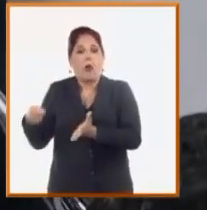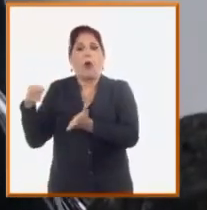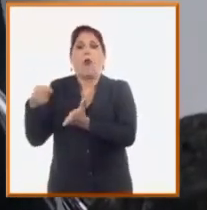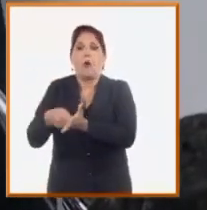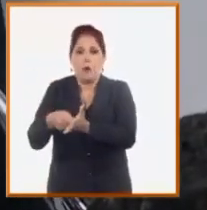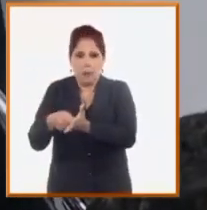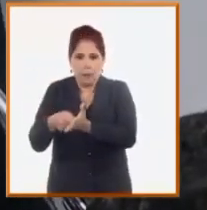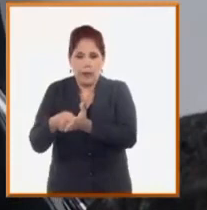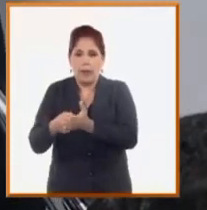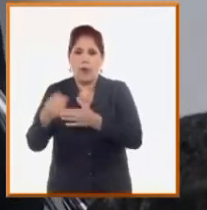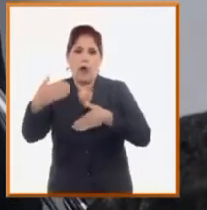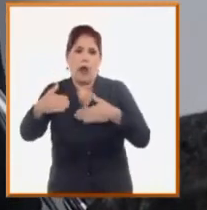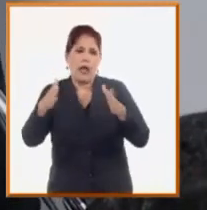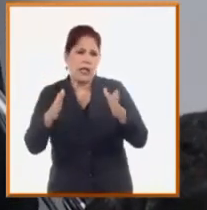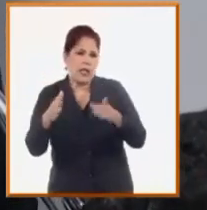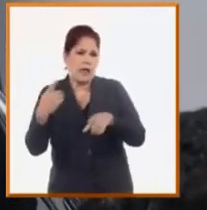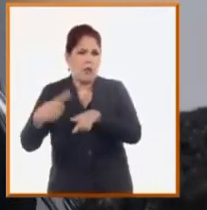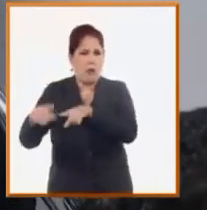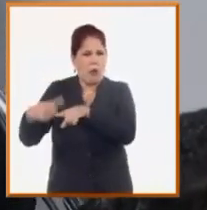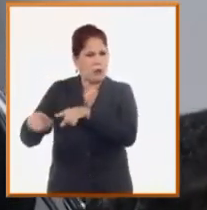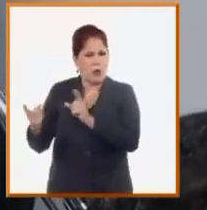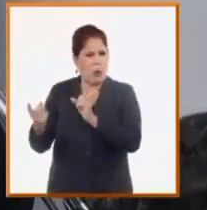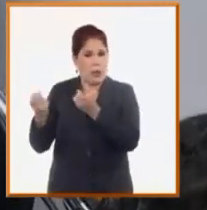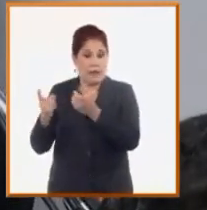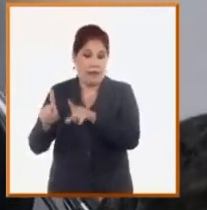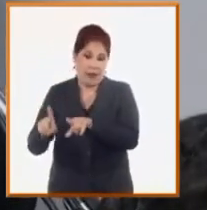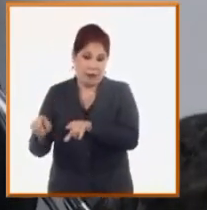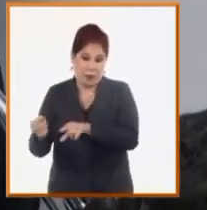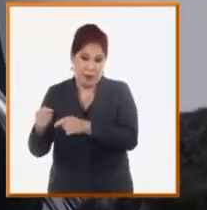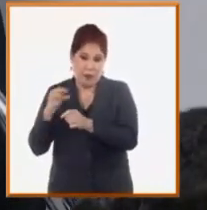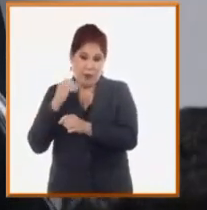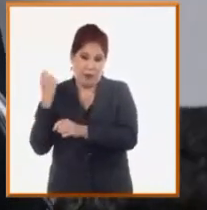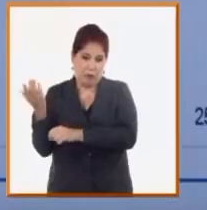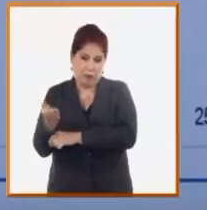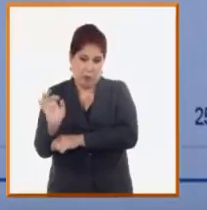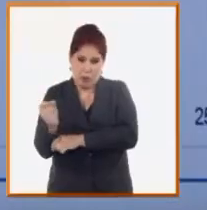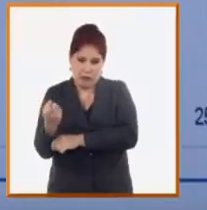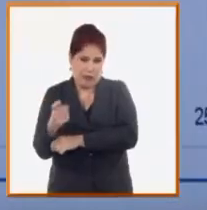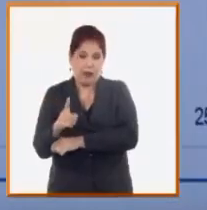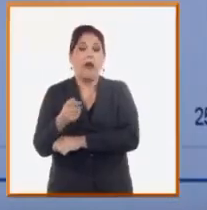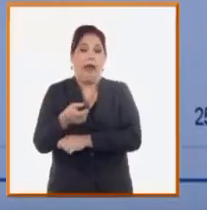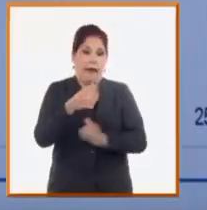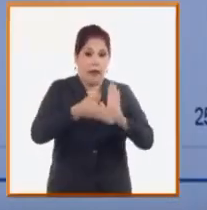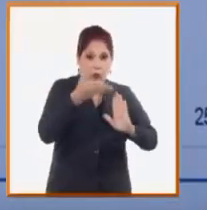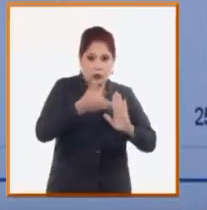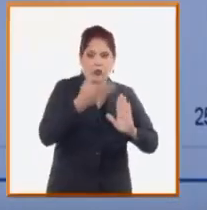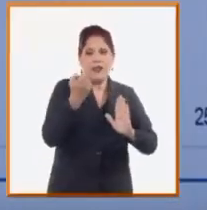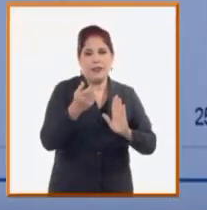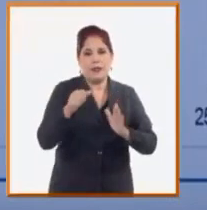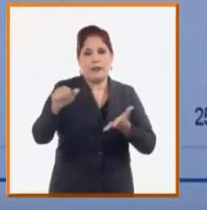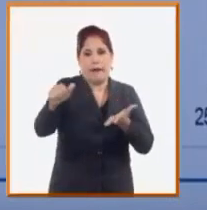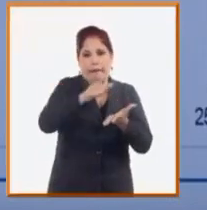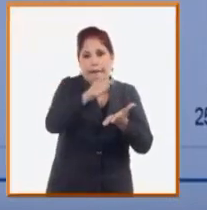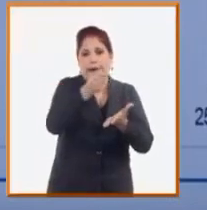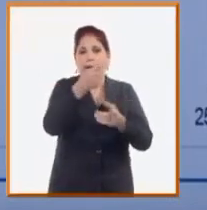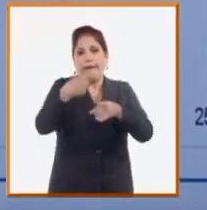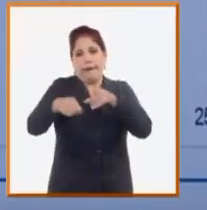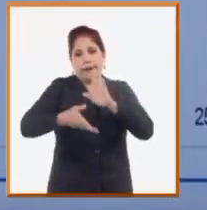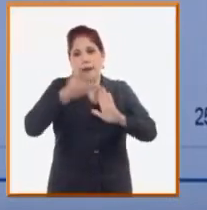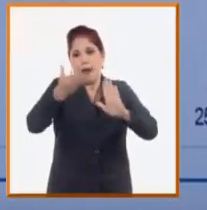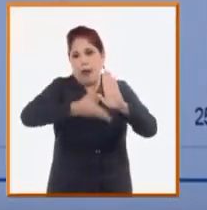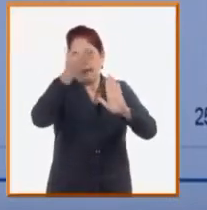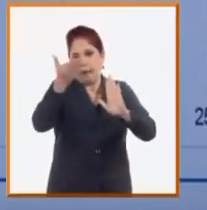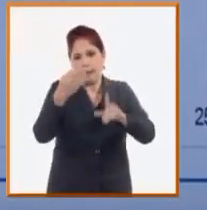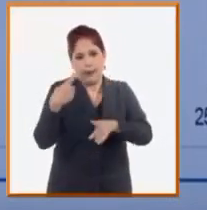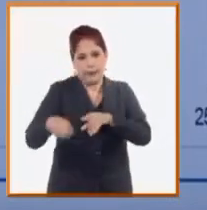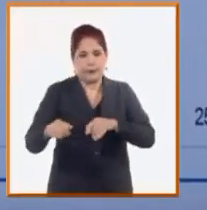grandes equipamientos y otros componentes técnicos, mecánicos, etcétera, porque generalmente eso los tiene la empresa